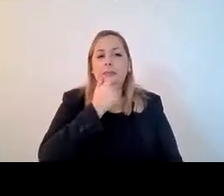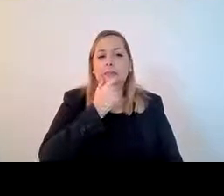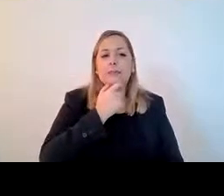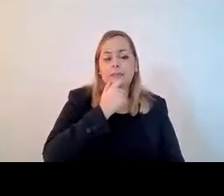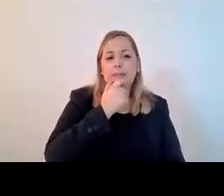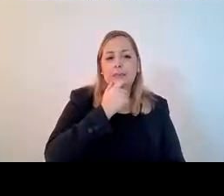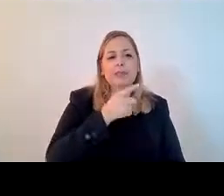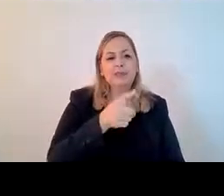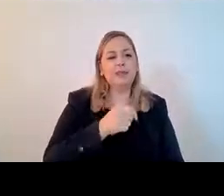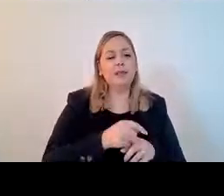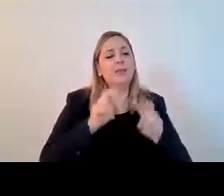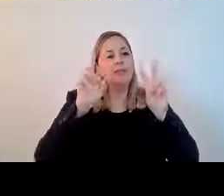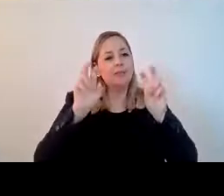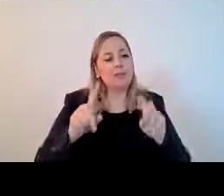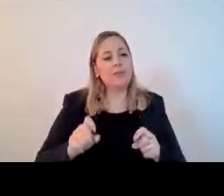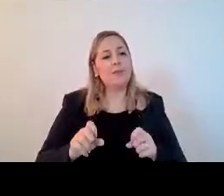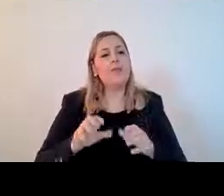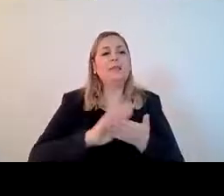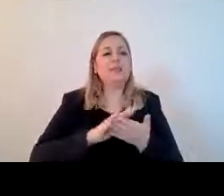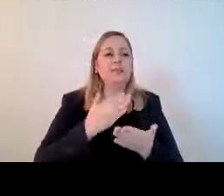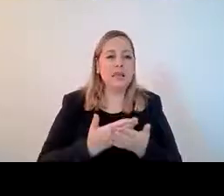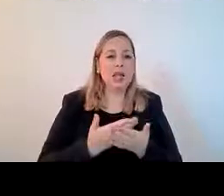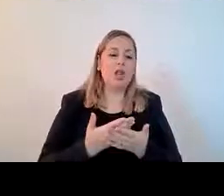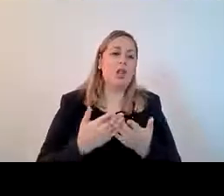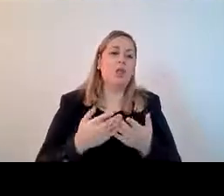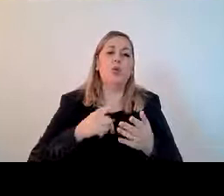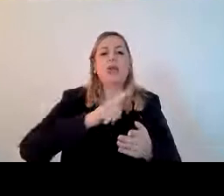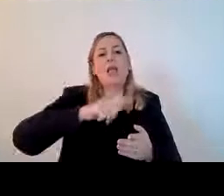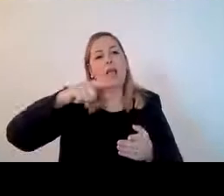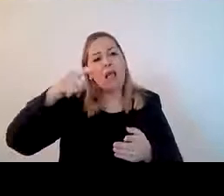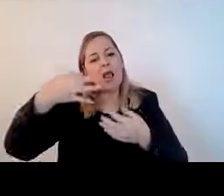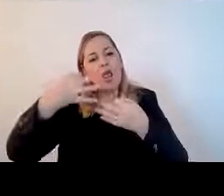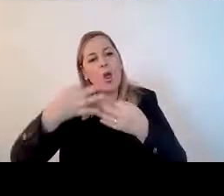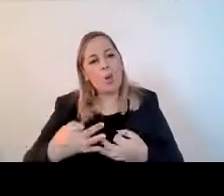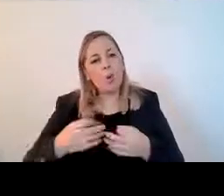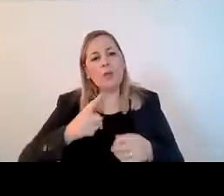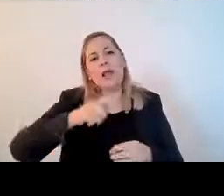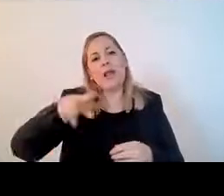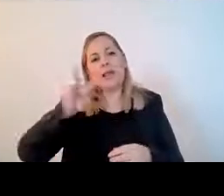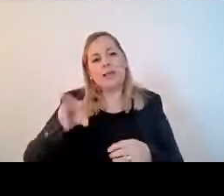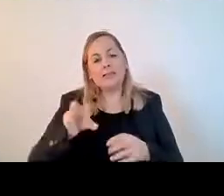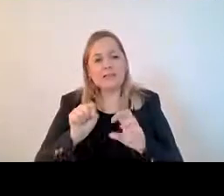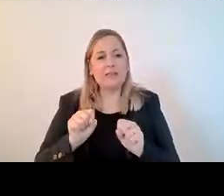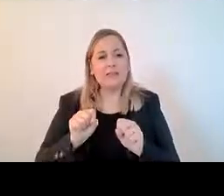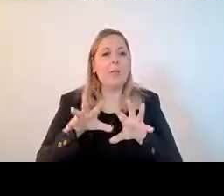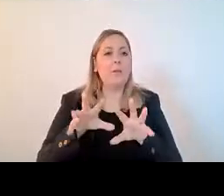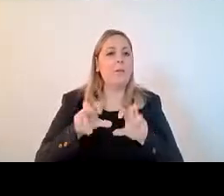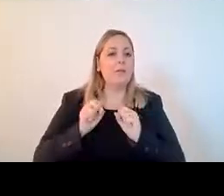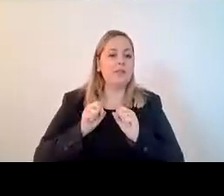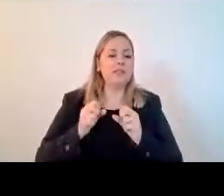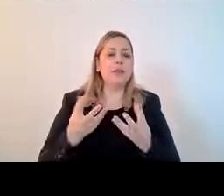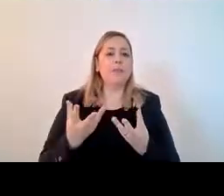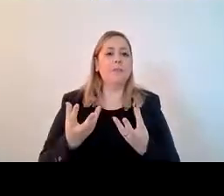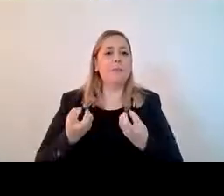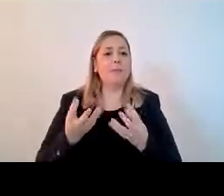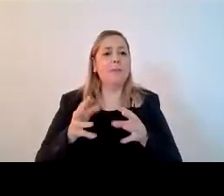de salud, diversas escalas, escala de ajuste, escala de estrés y percepción de apoyo social. Y en